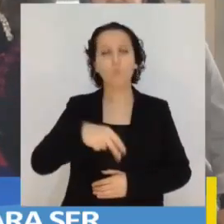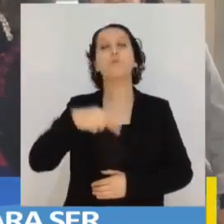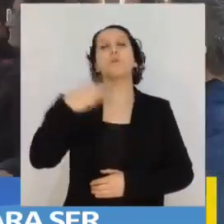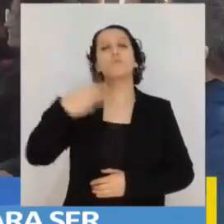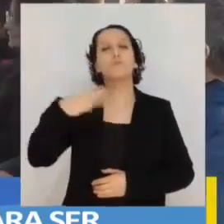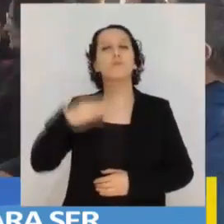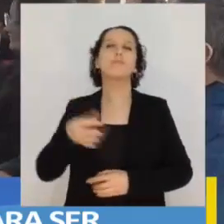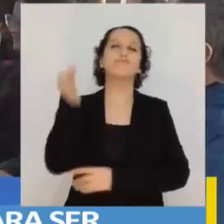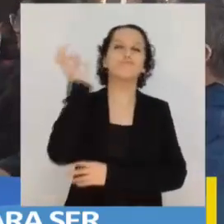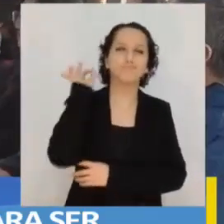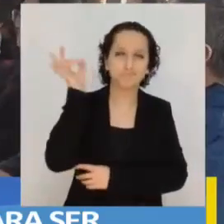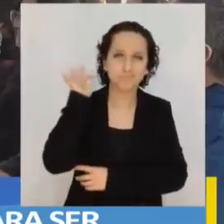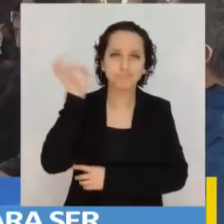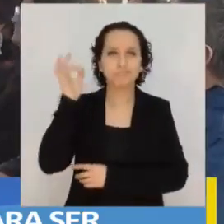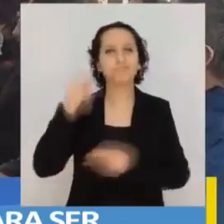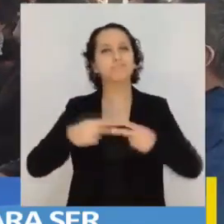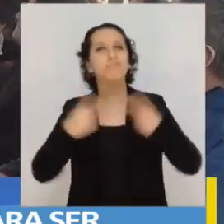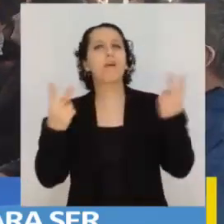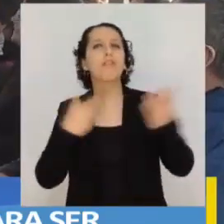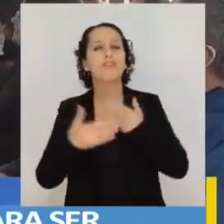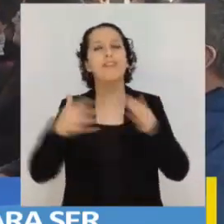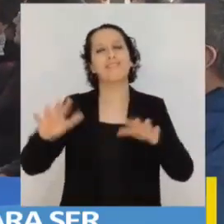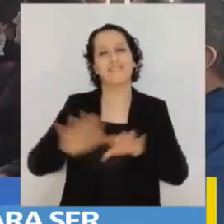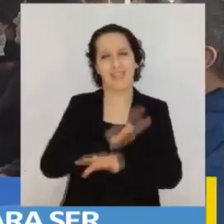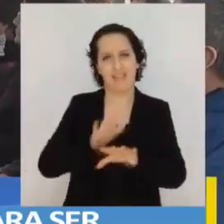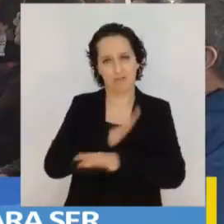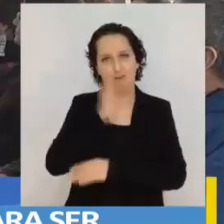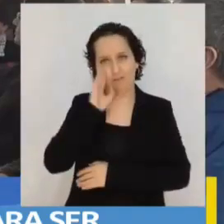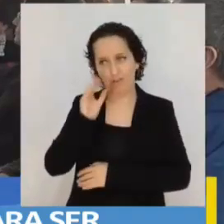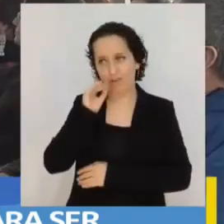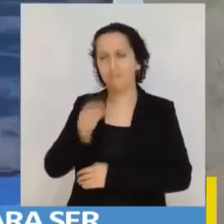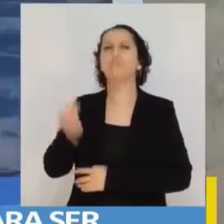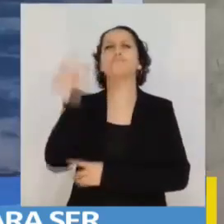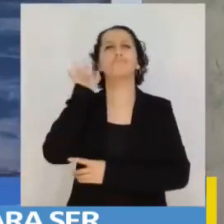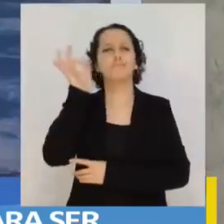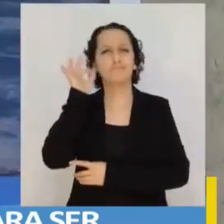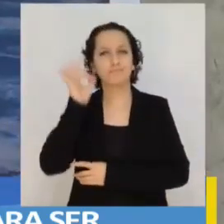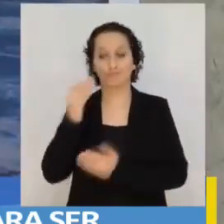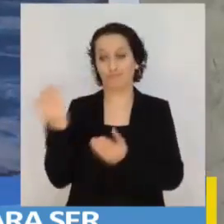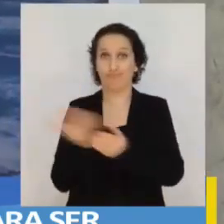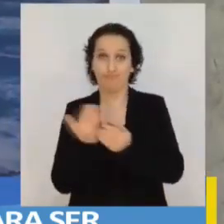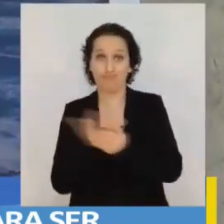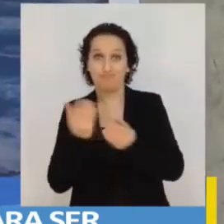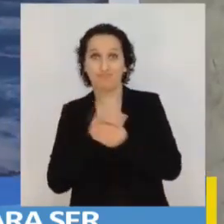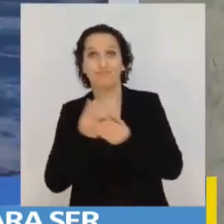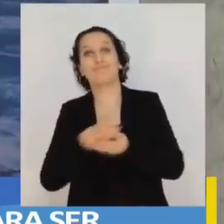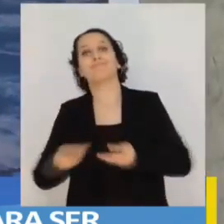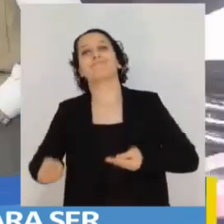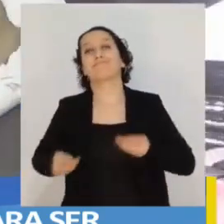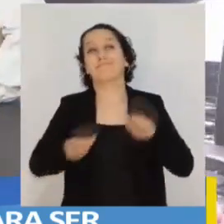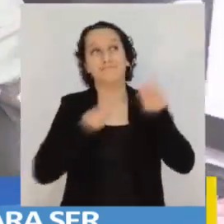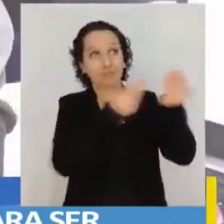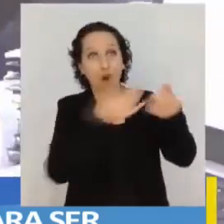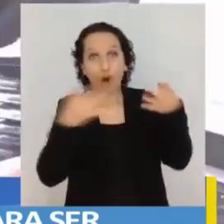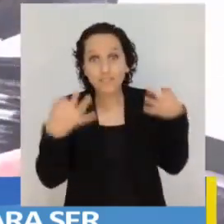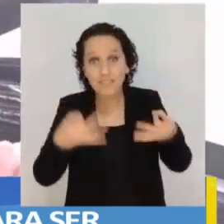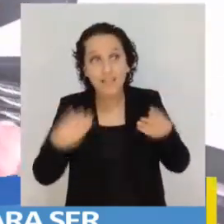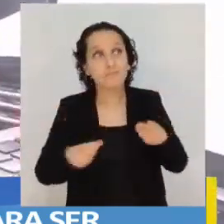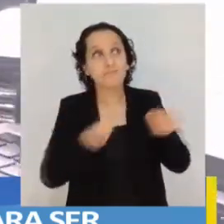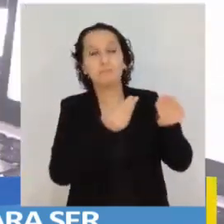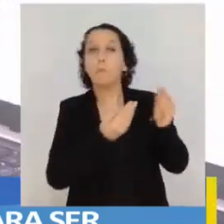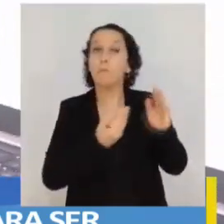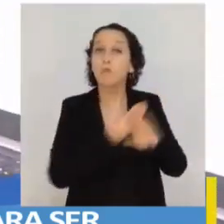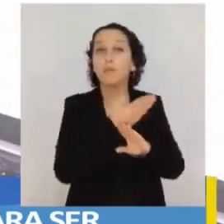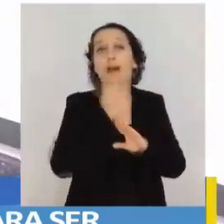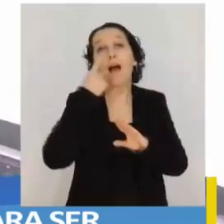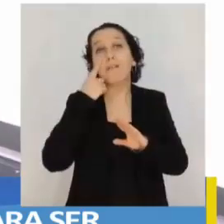municipio realizó un hito ciudadano en el Teatro Bio Bio para enviar el expediente oficial para postular a la Red